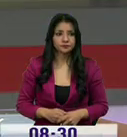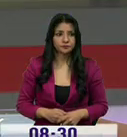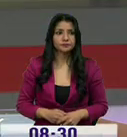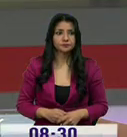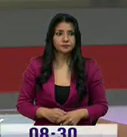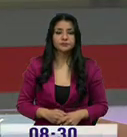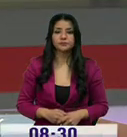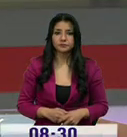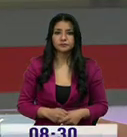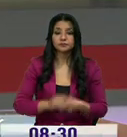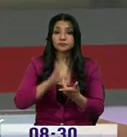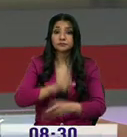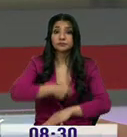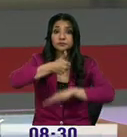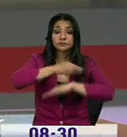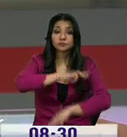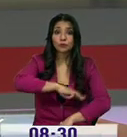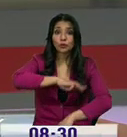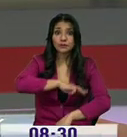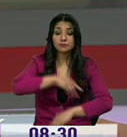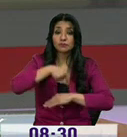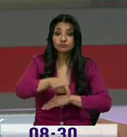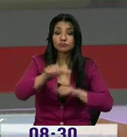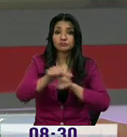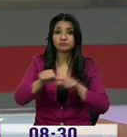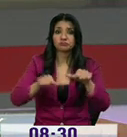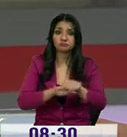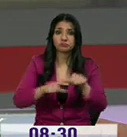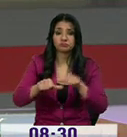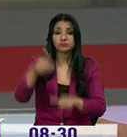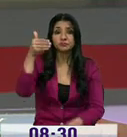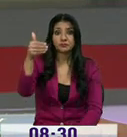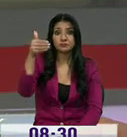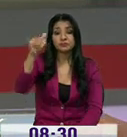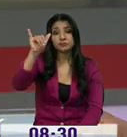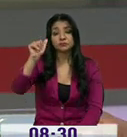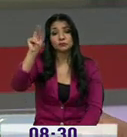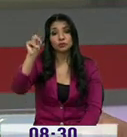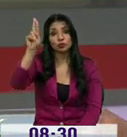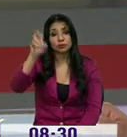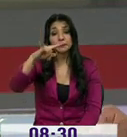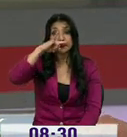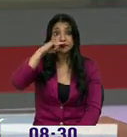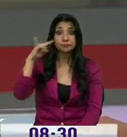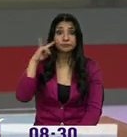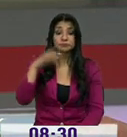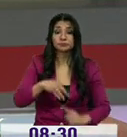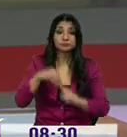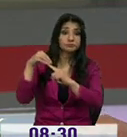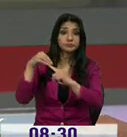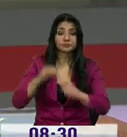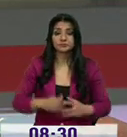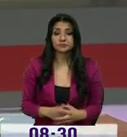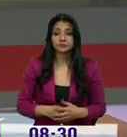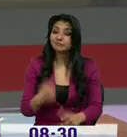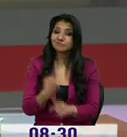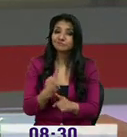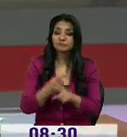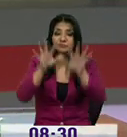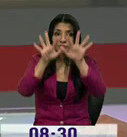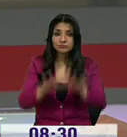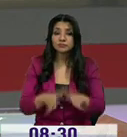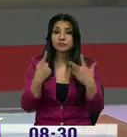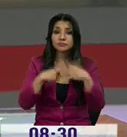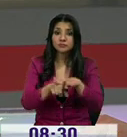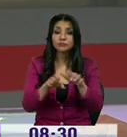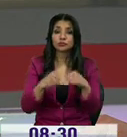Y de acuerdo a las autoridades municipales, durante la administración del alcalde Jorge Yunda, los niños serán una prioridad, por lo cual la Secretaría de